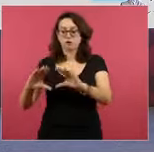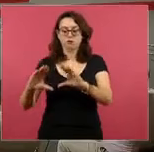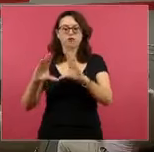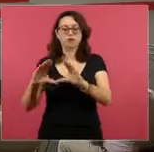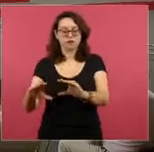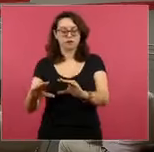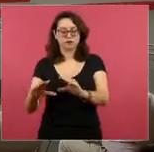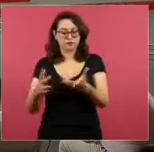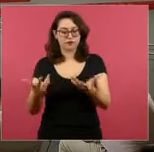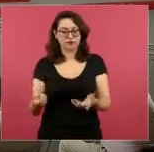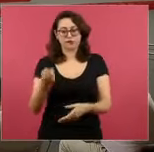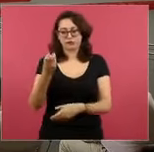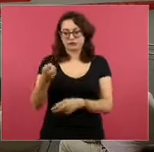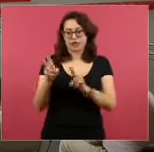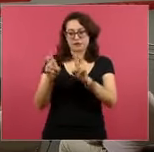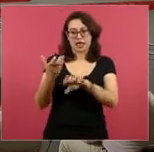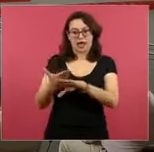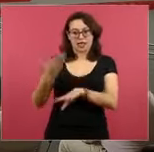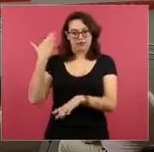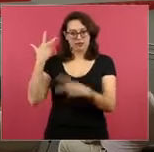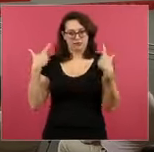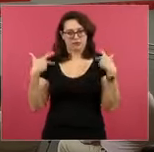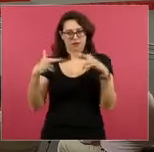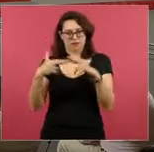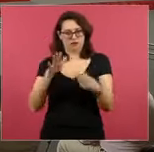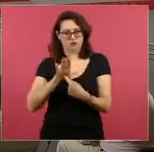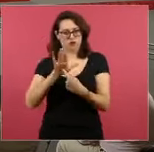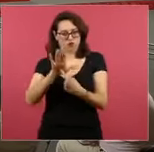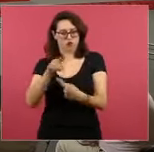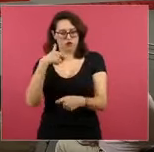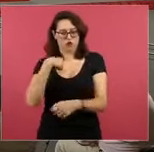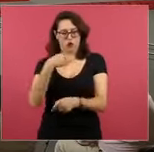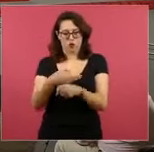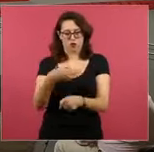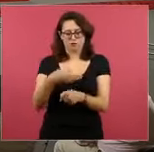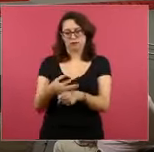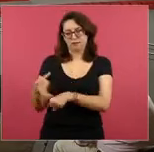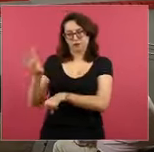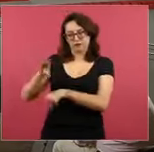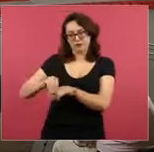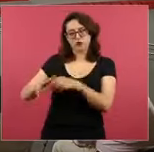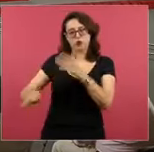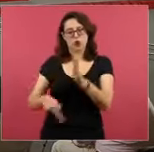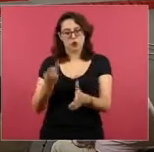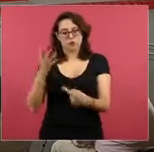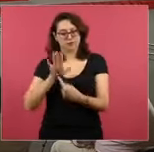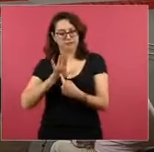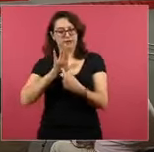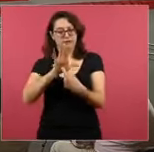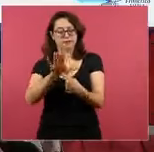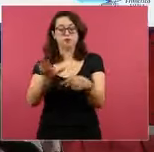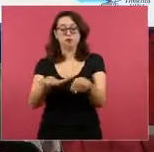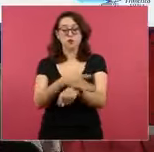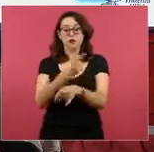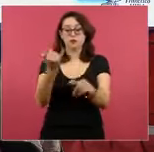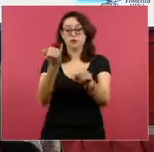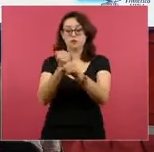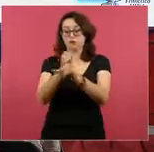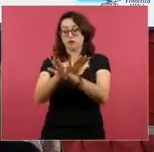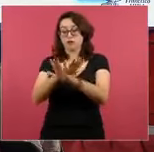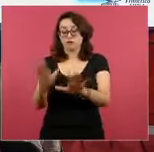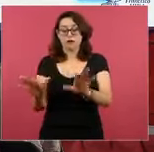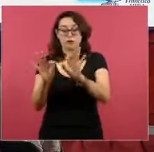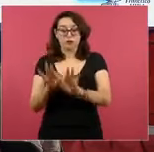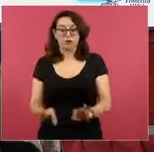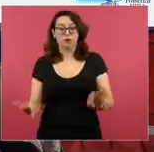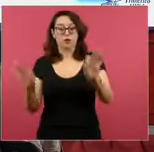trabajar, porque me parece que logró una síntesis muy interesante de lo que significa esto. El plan de